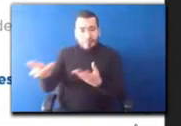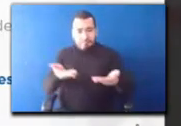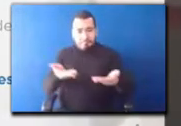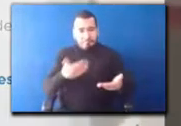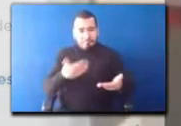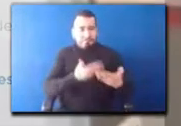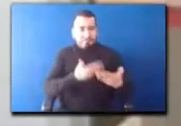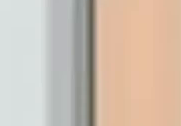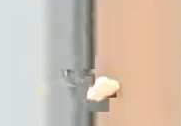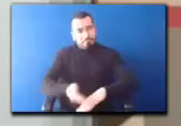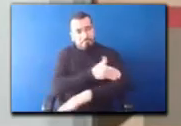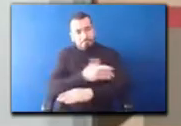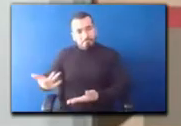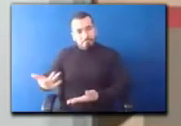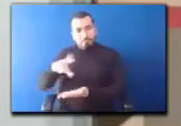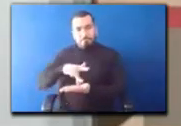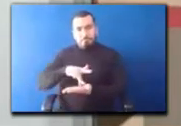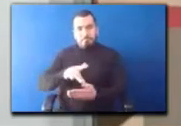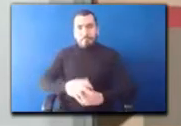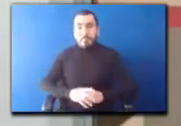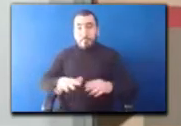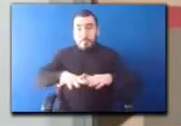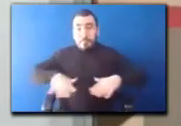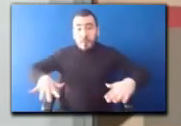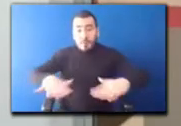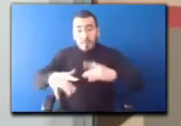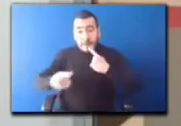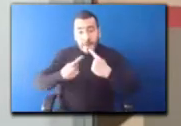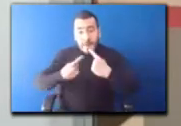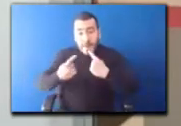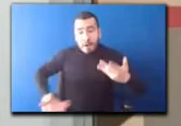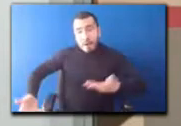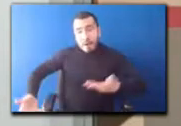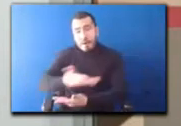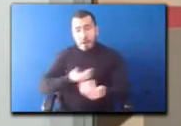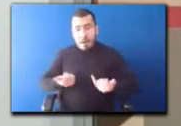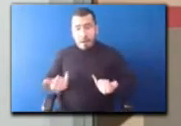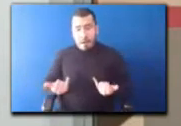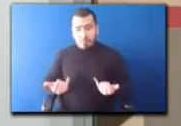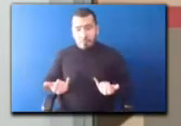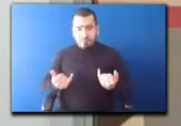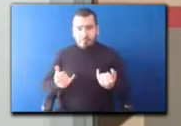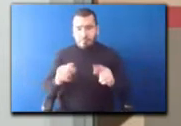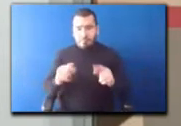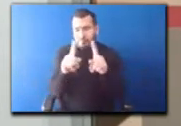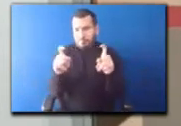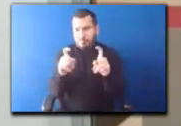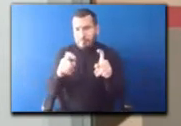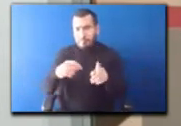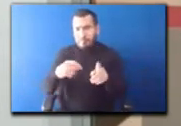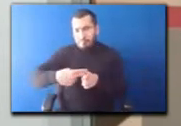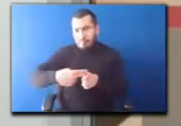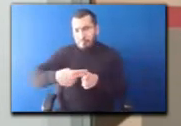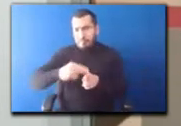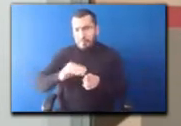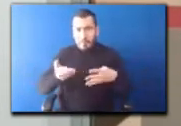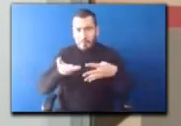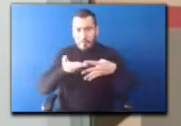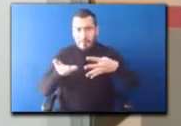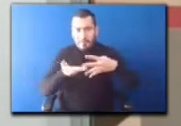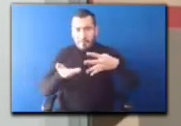esta invitación. El espacio de diálogo de hoy lo hemos dividido en cuatro momentos.